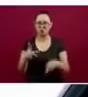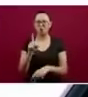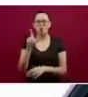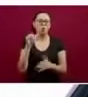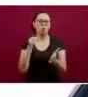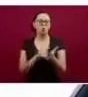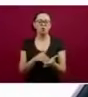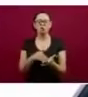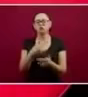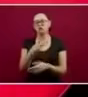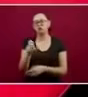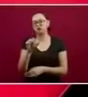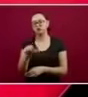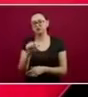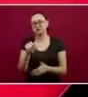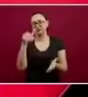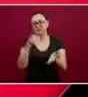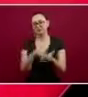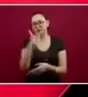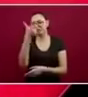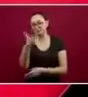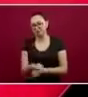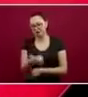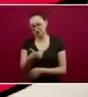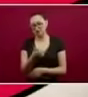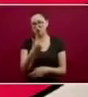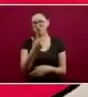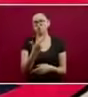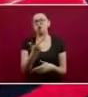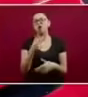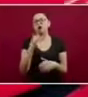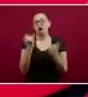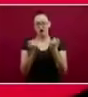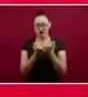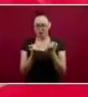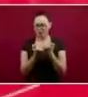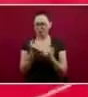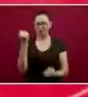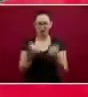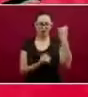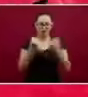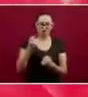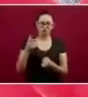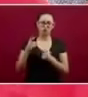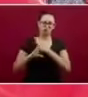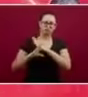punto interesante porque se presta cierta discrecionalidad. O sea,